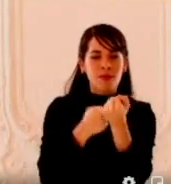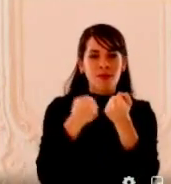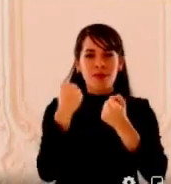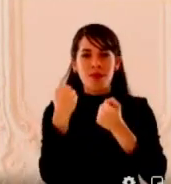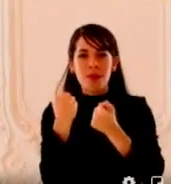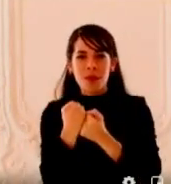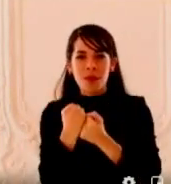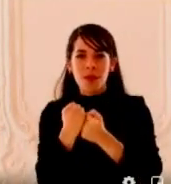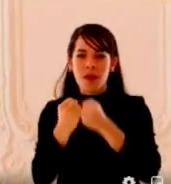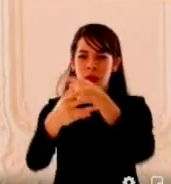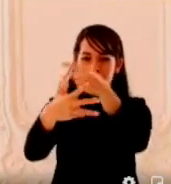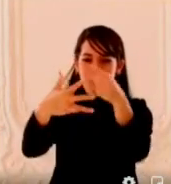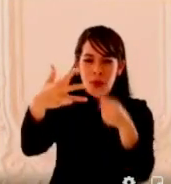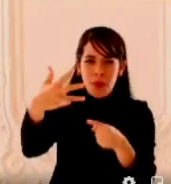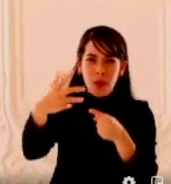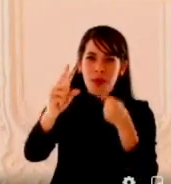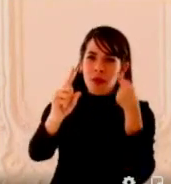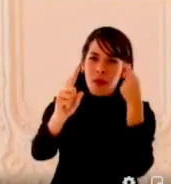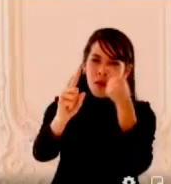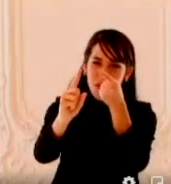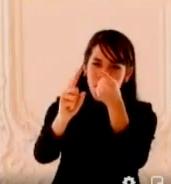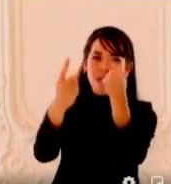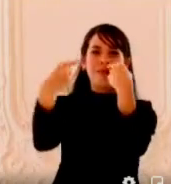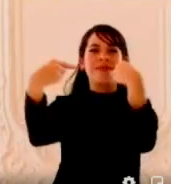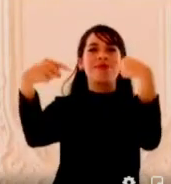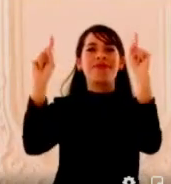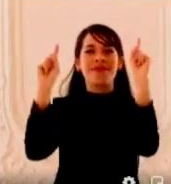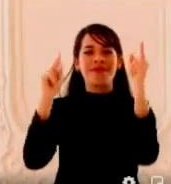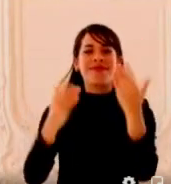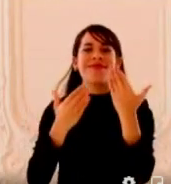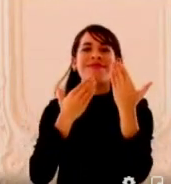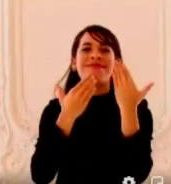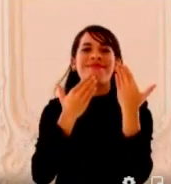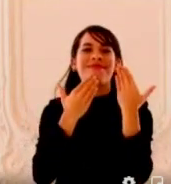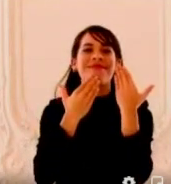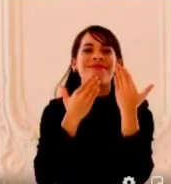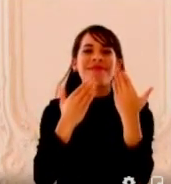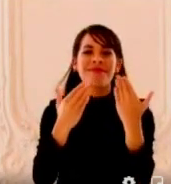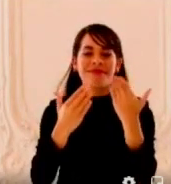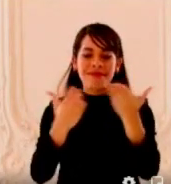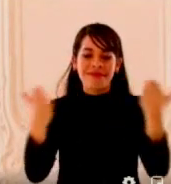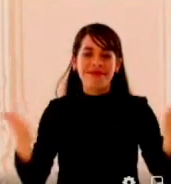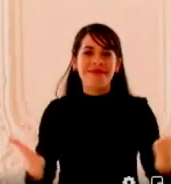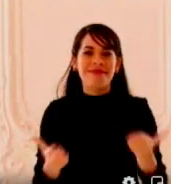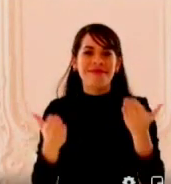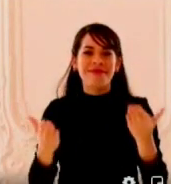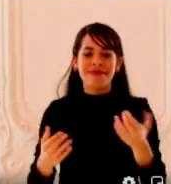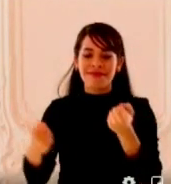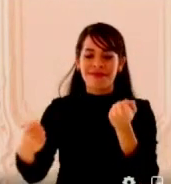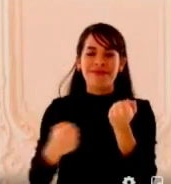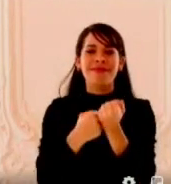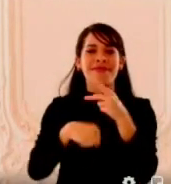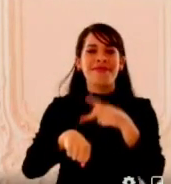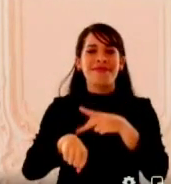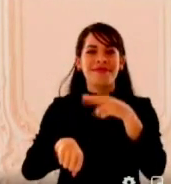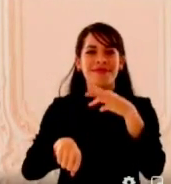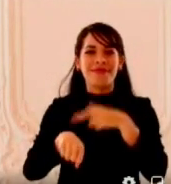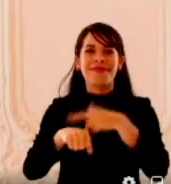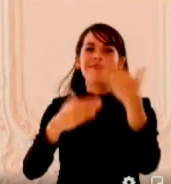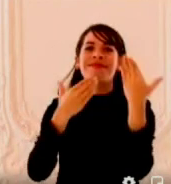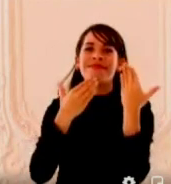metas que tenemos en común. Gracias por decirle presente a Puerto Rico y gracias a